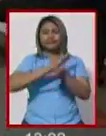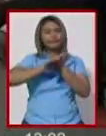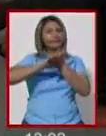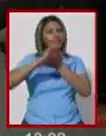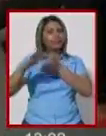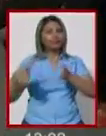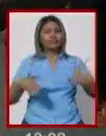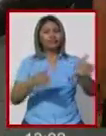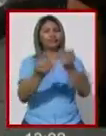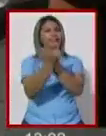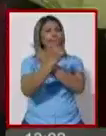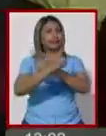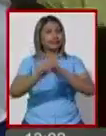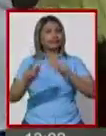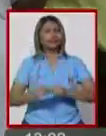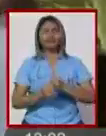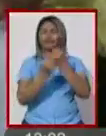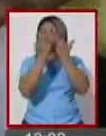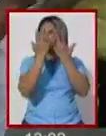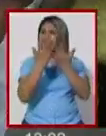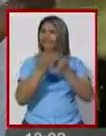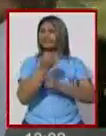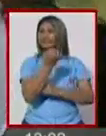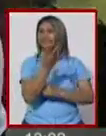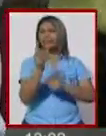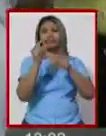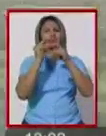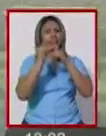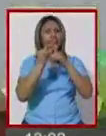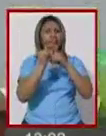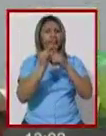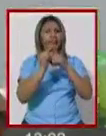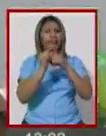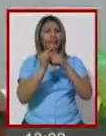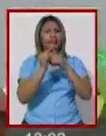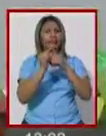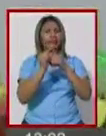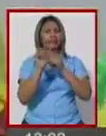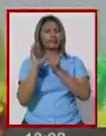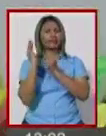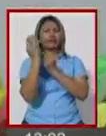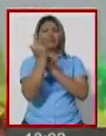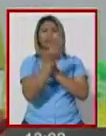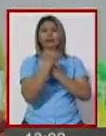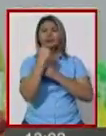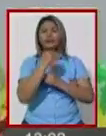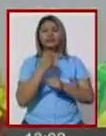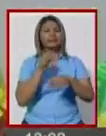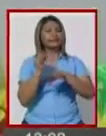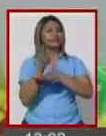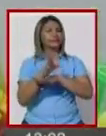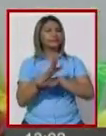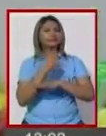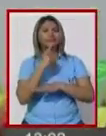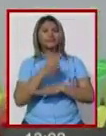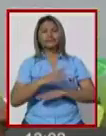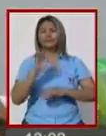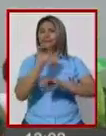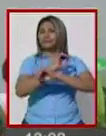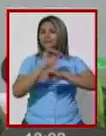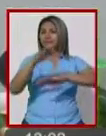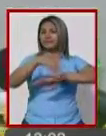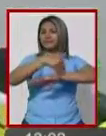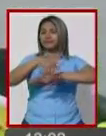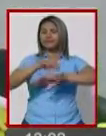y veredas libres. Es una pena que use esta palabra, nos vamos a trincherar, pero sí decirle a Santa Cruz que nadie va a quedar en las